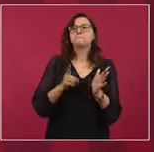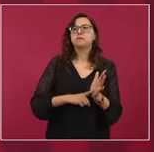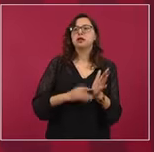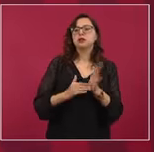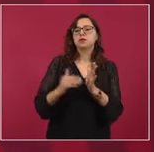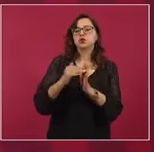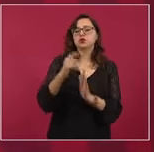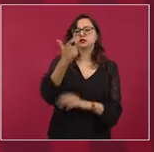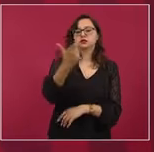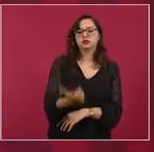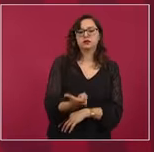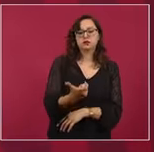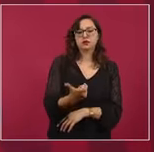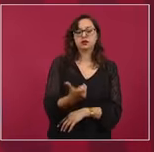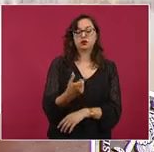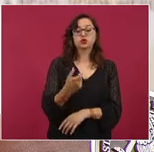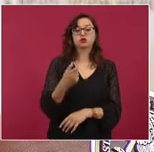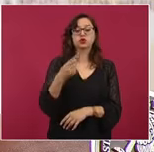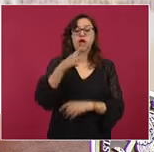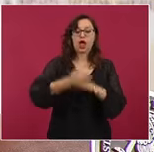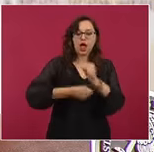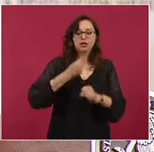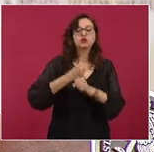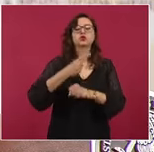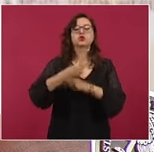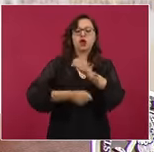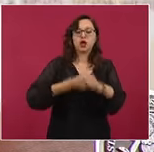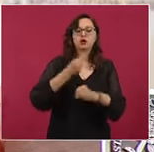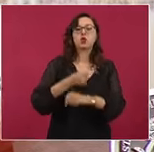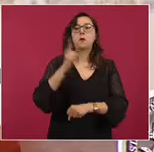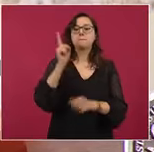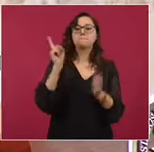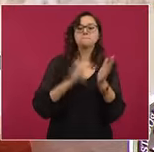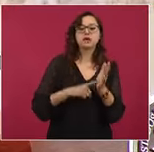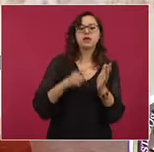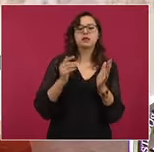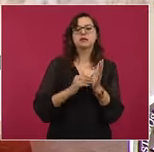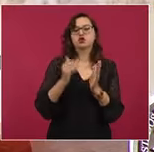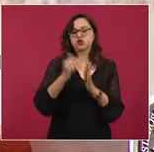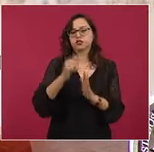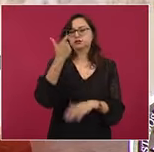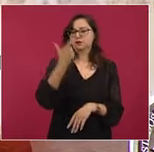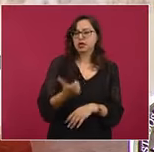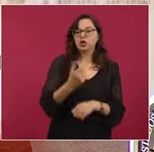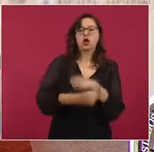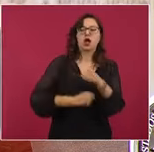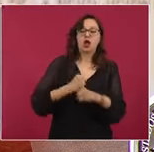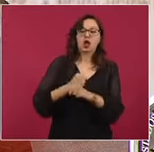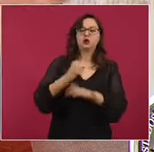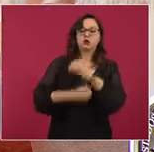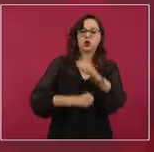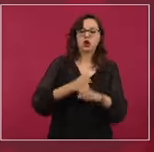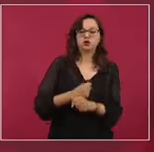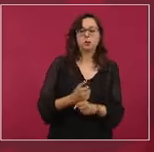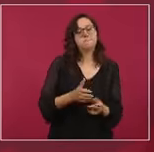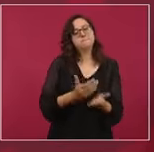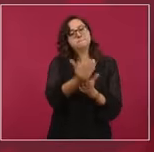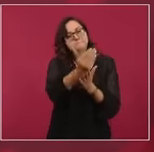1,000 millones de pesos por año, que ese dinero es el que les estamos